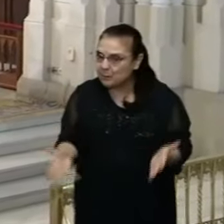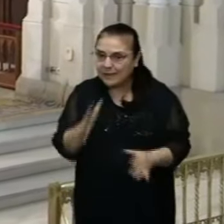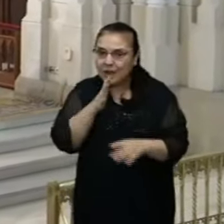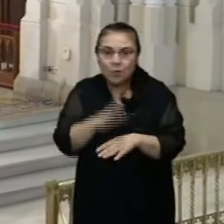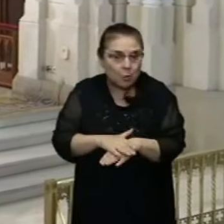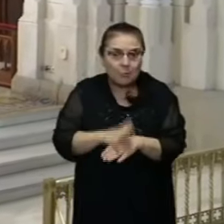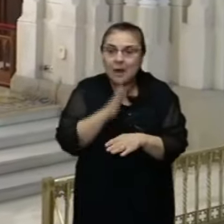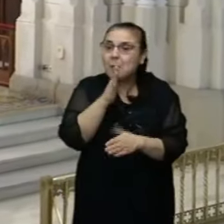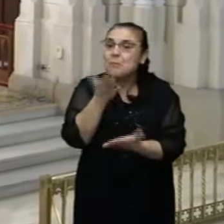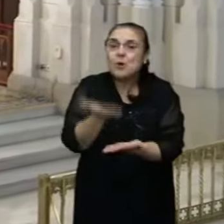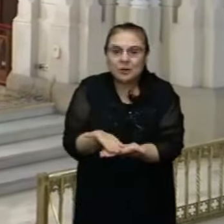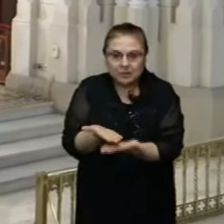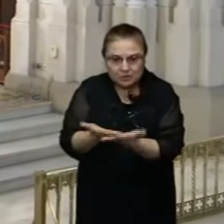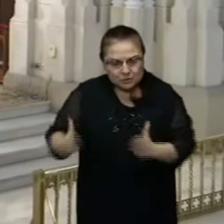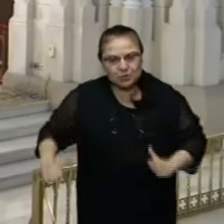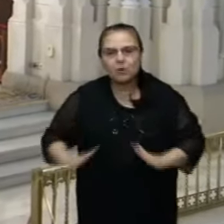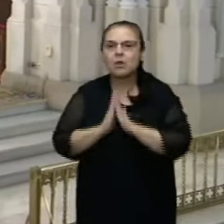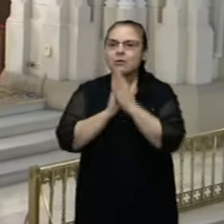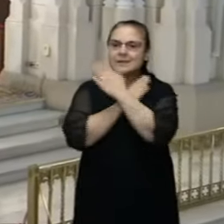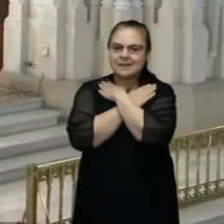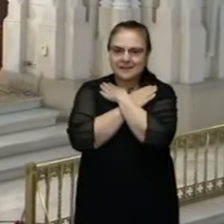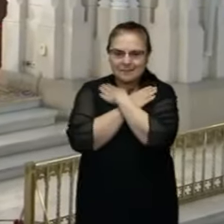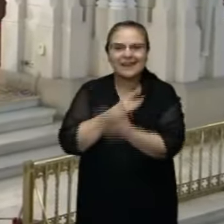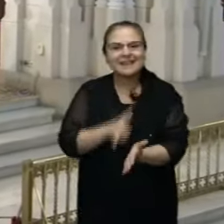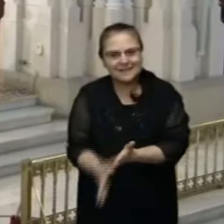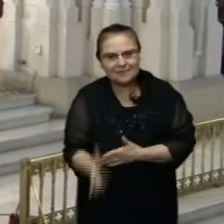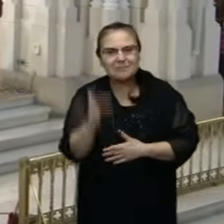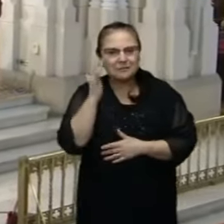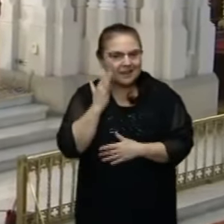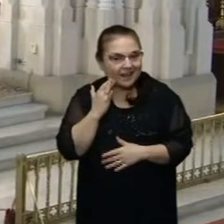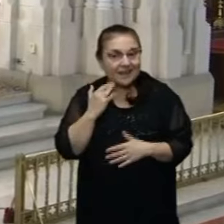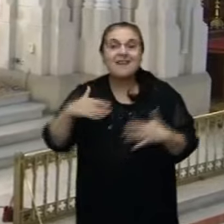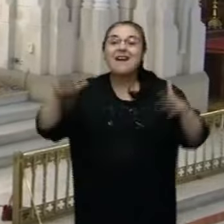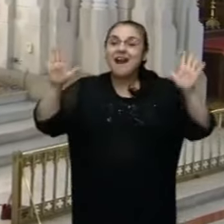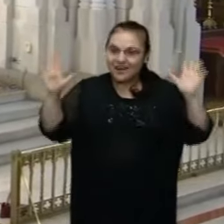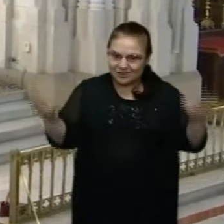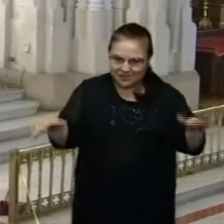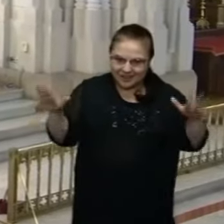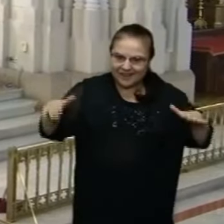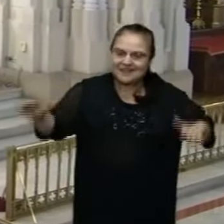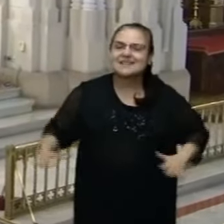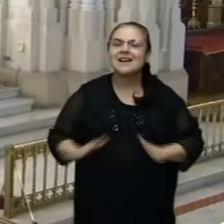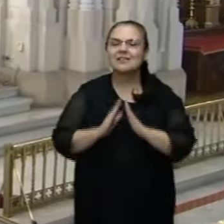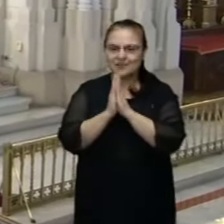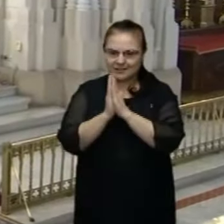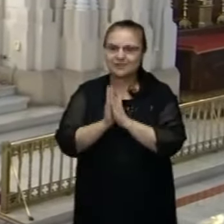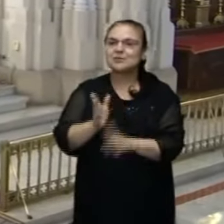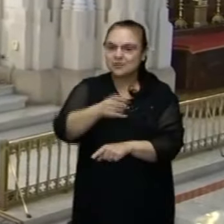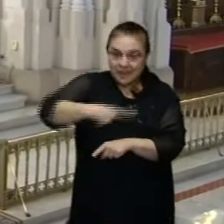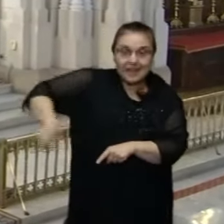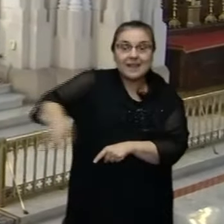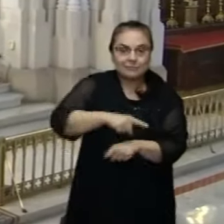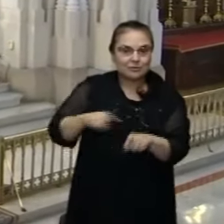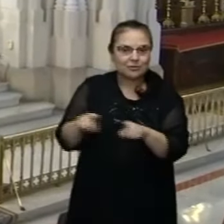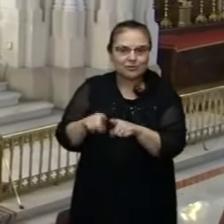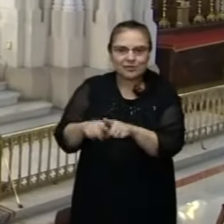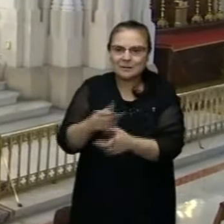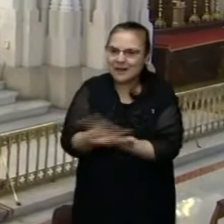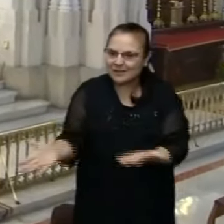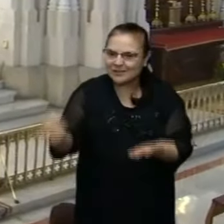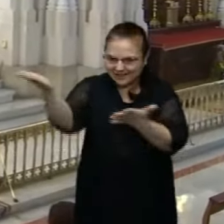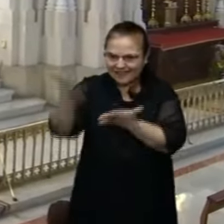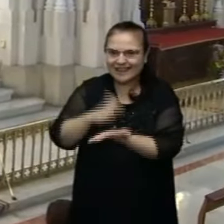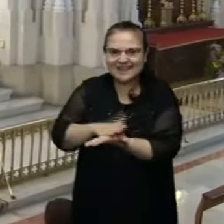Por mi culpa, por mi gran culpa. Por eso ruego a Santa María, siempre Virgen, a los ángeles, a los santos y a